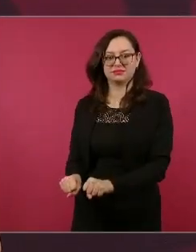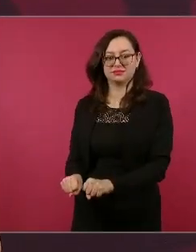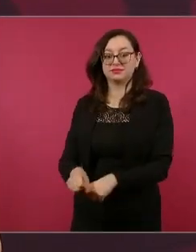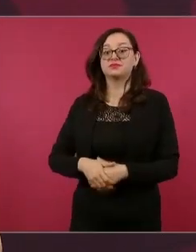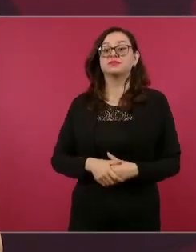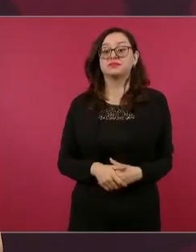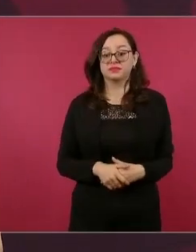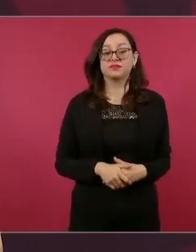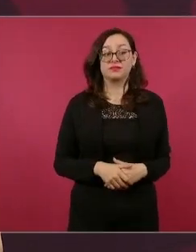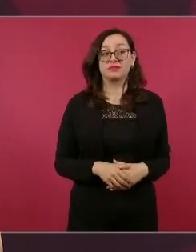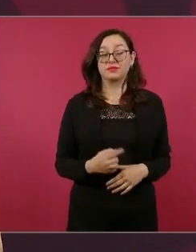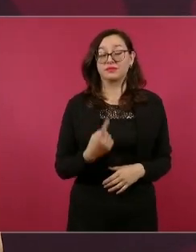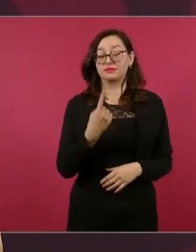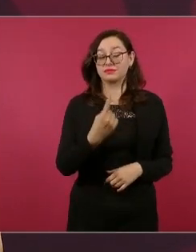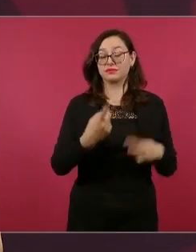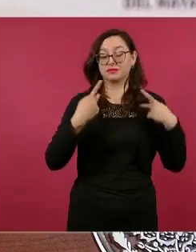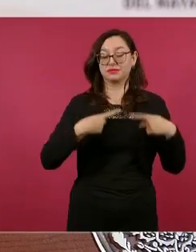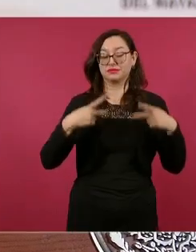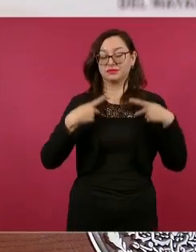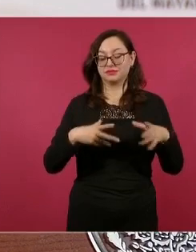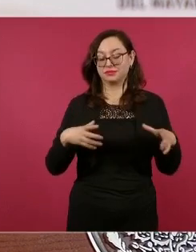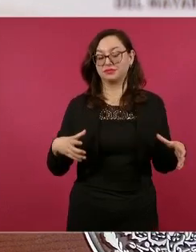conocidos como los polcos,